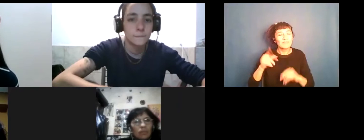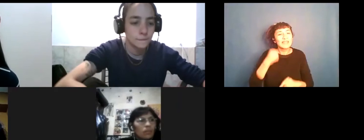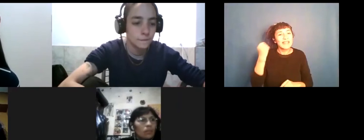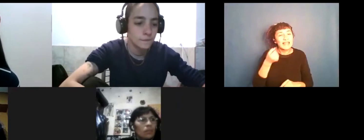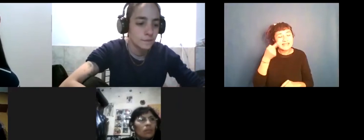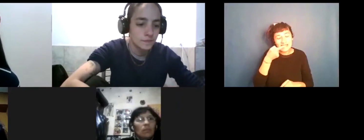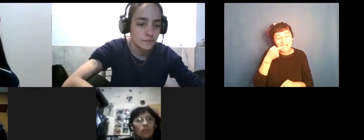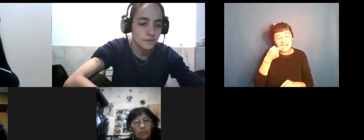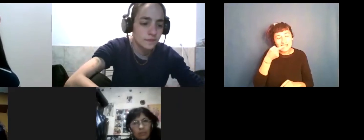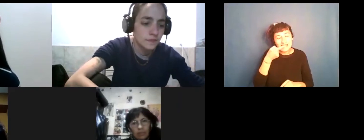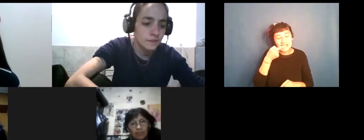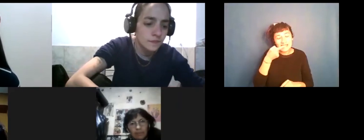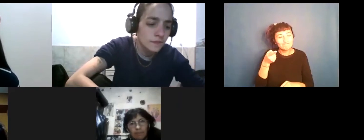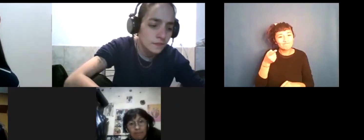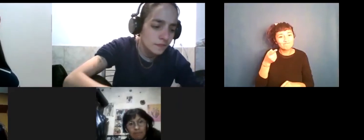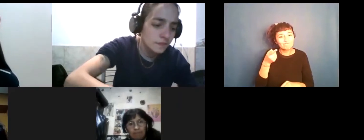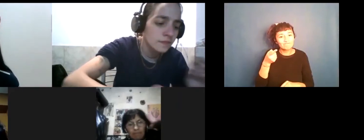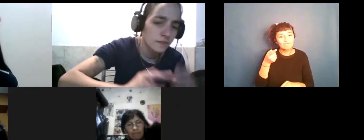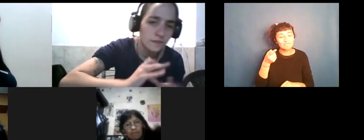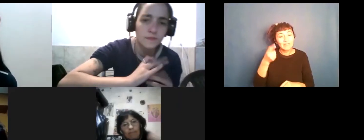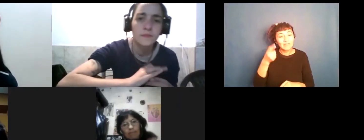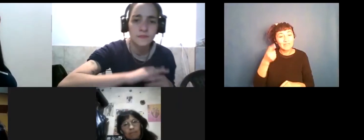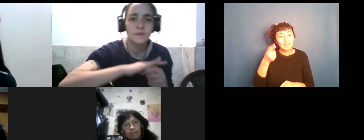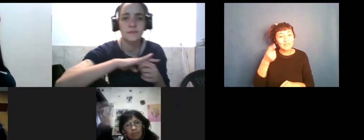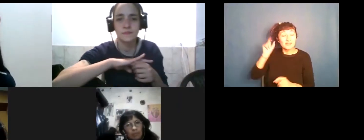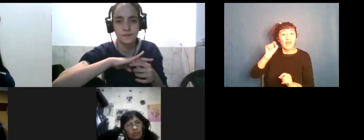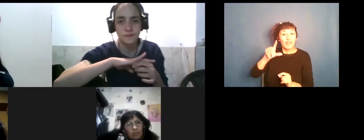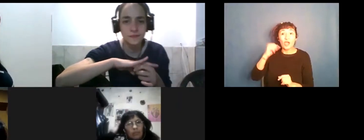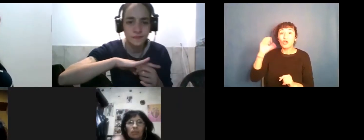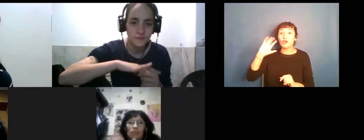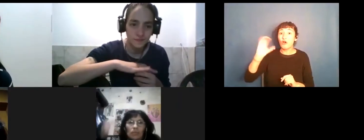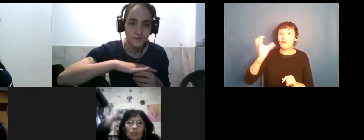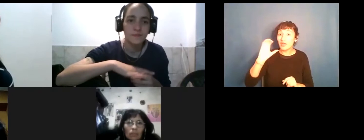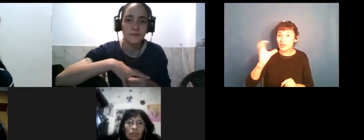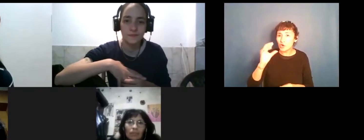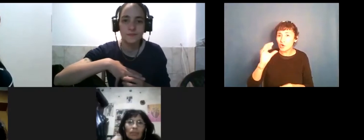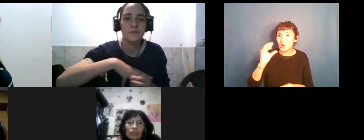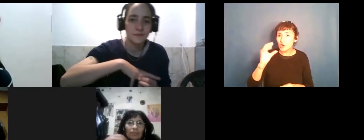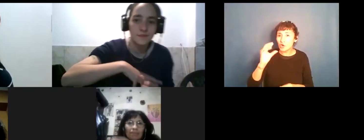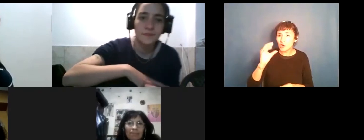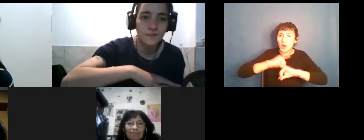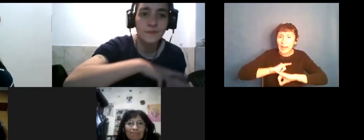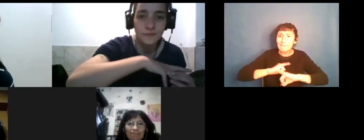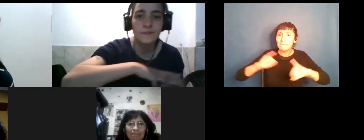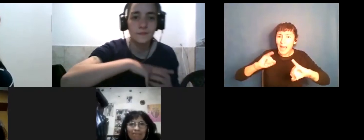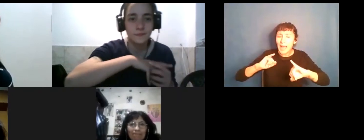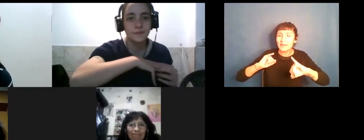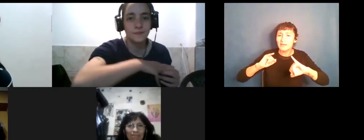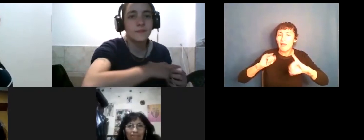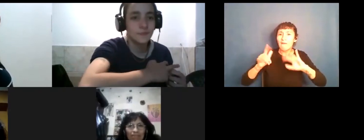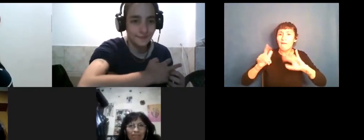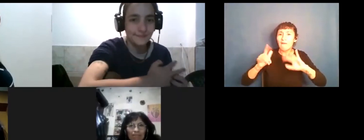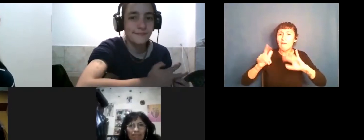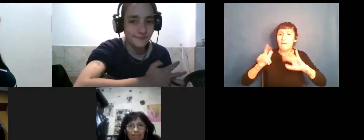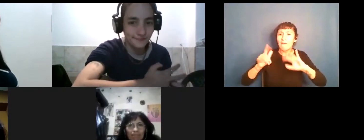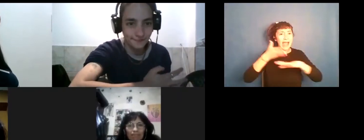la experiencia desde la Confederación, cómo hace todas sus campañas con todo tipo de accesibilidad. Es decir, por